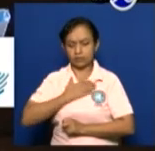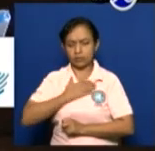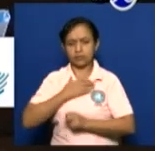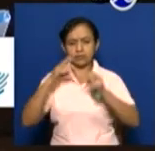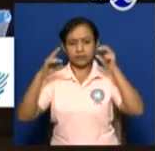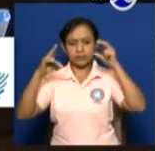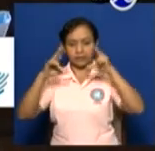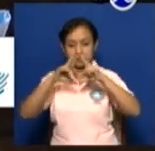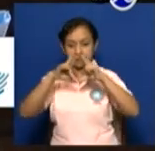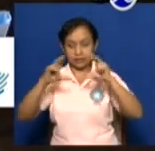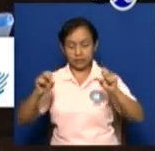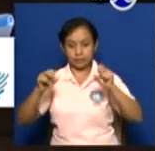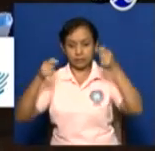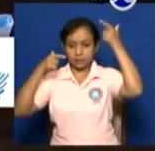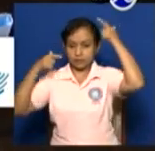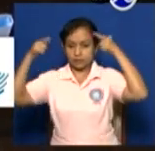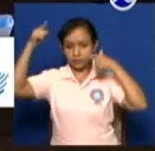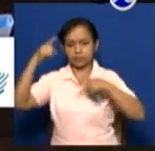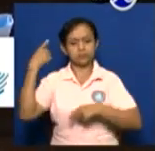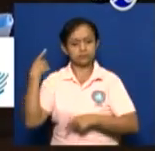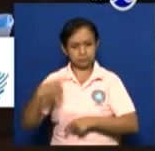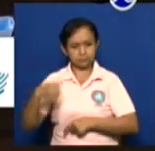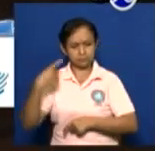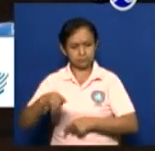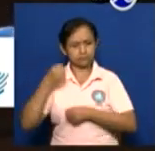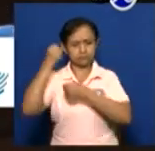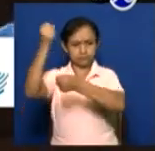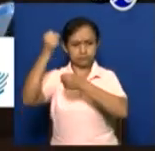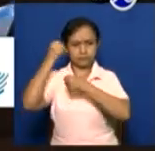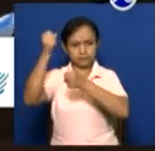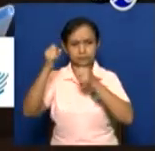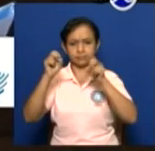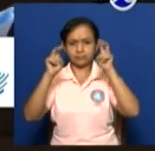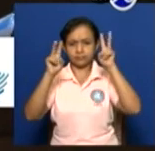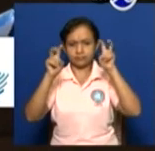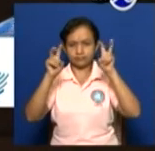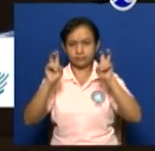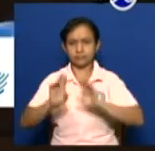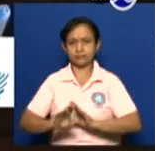nicaragüense tenía derecho a protestar, cierro comillas.